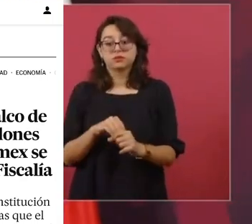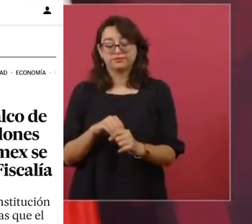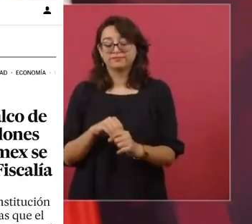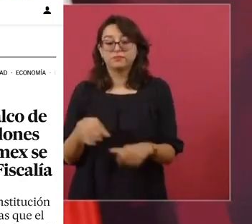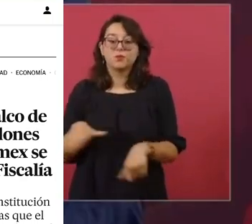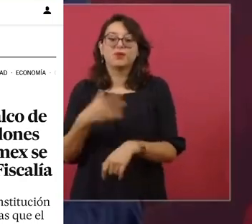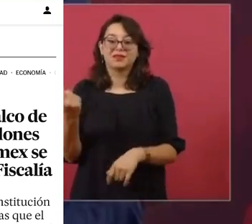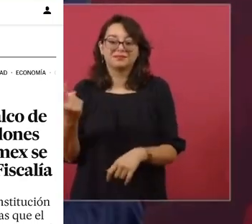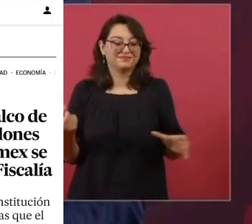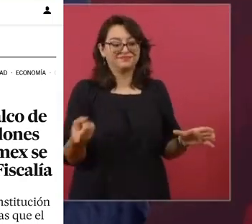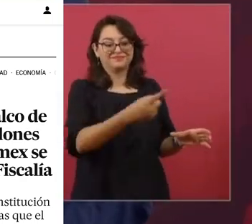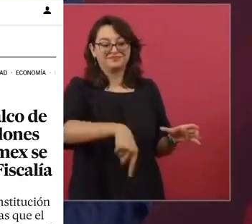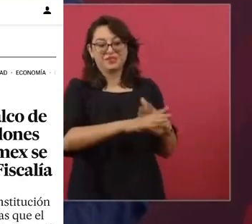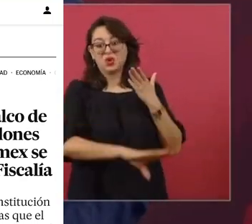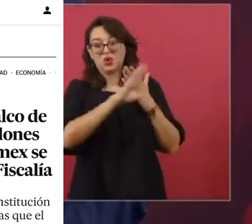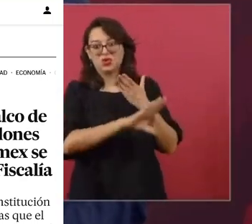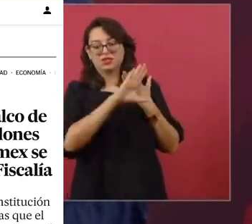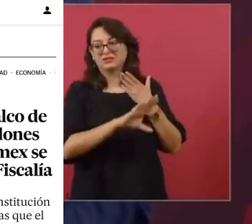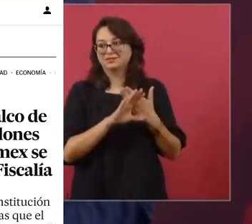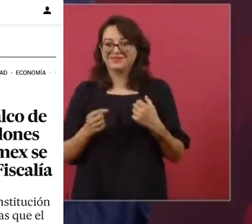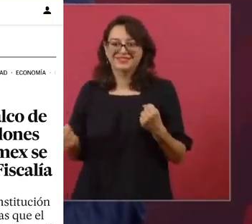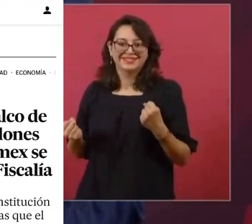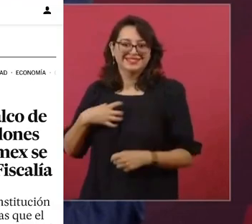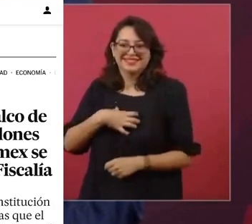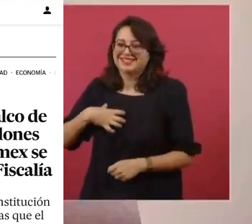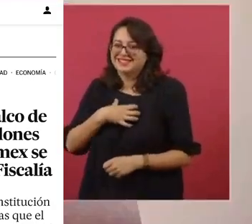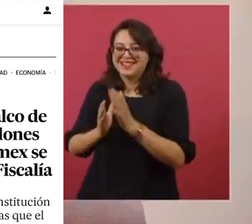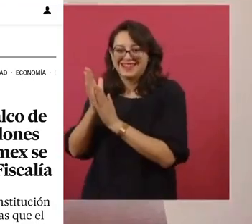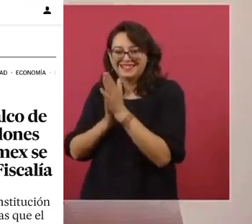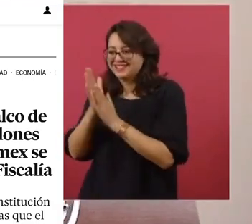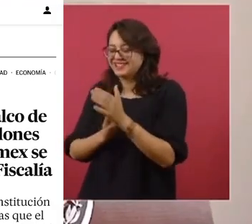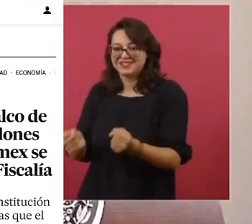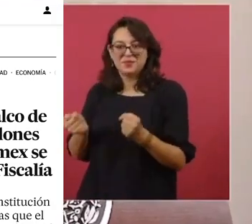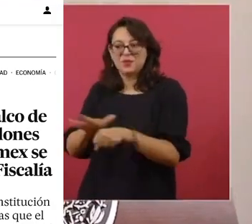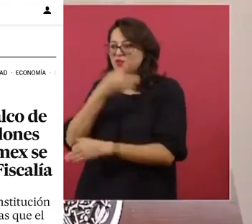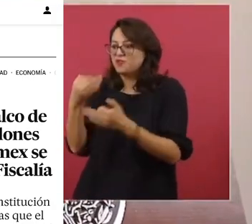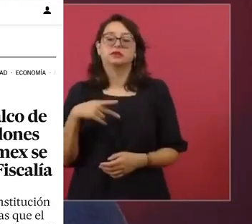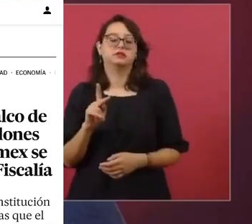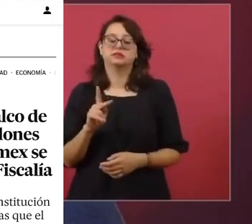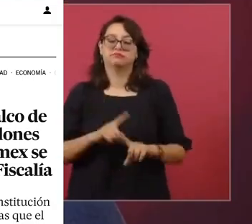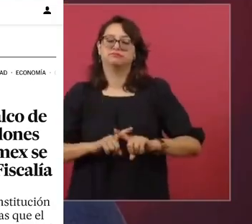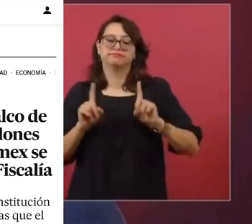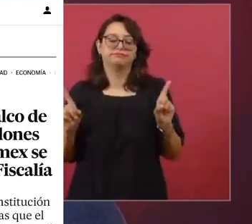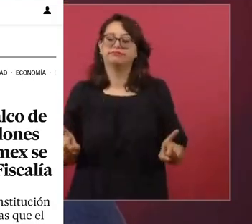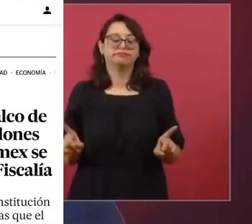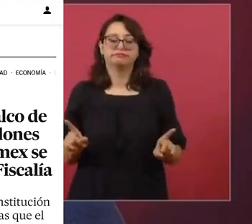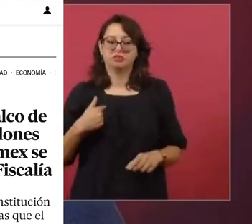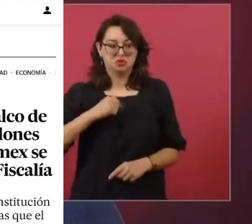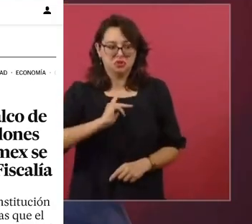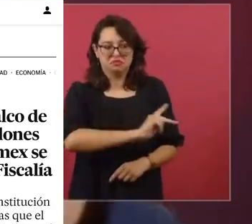vuelan cuando se trata de estos asuntos, porque cree el león que todos somos peludos. Entonces